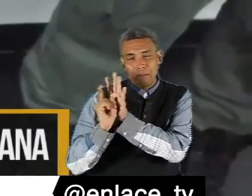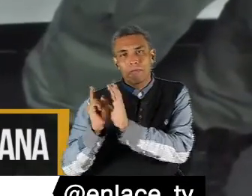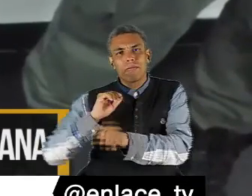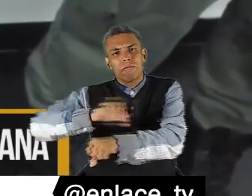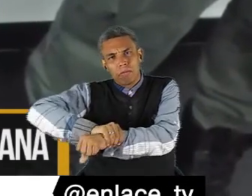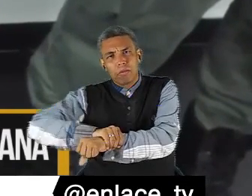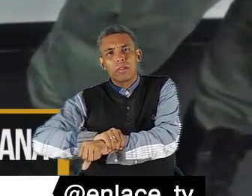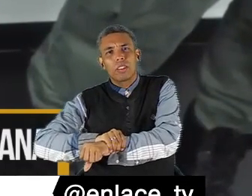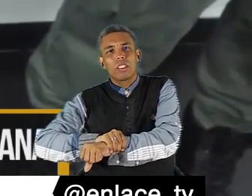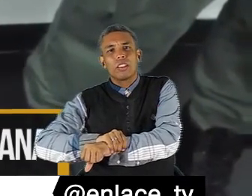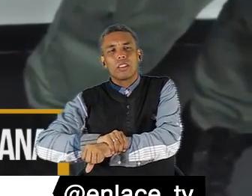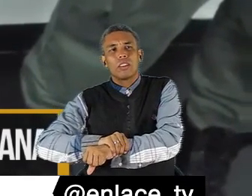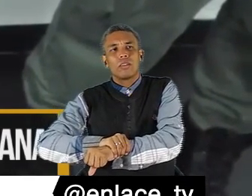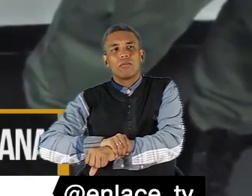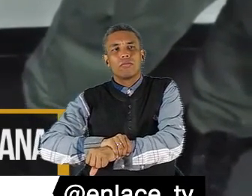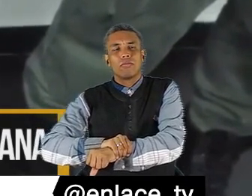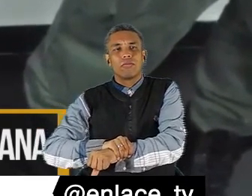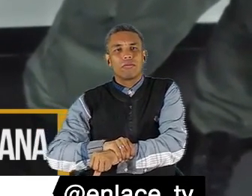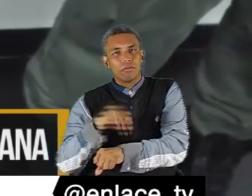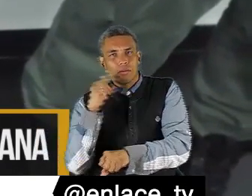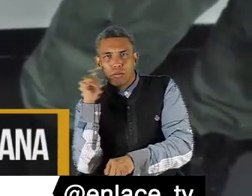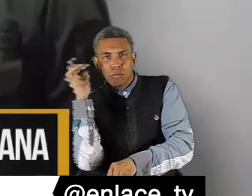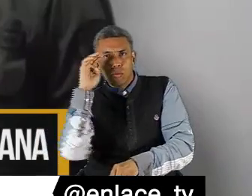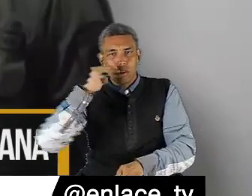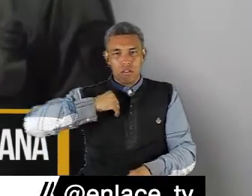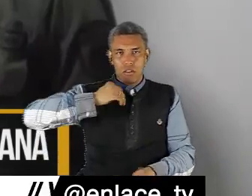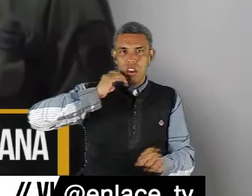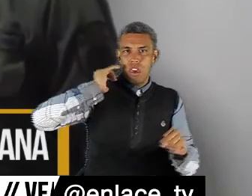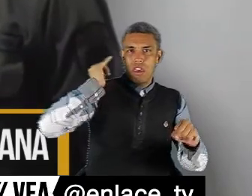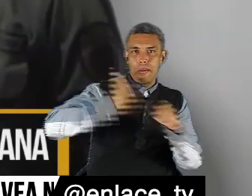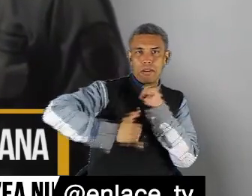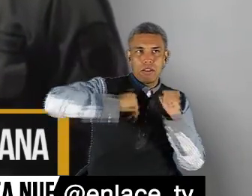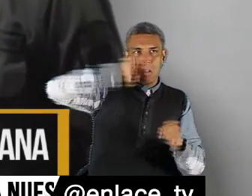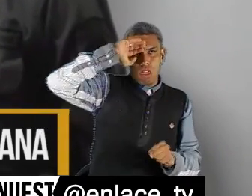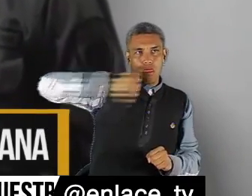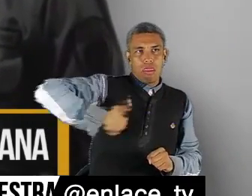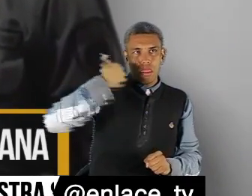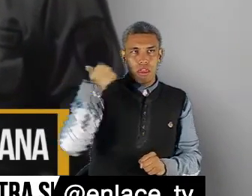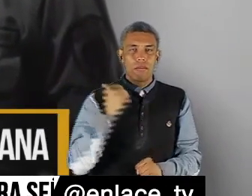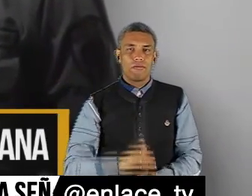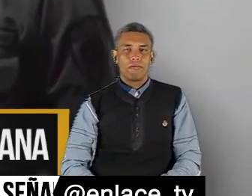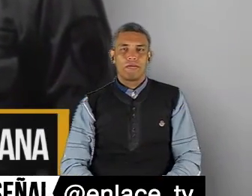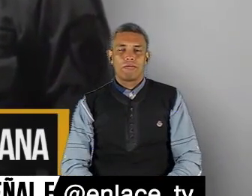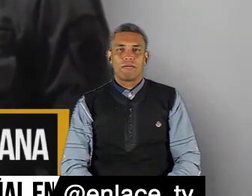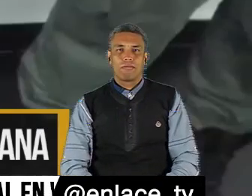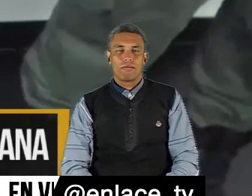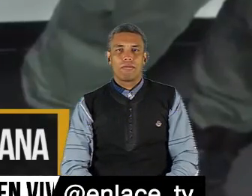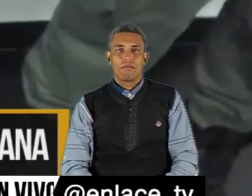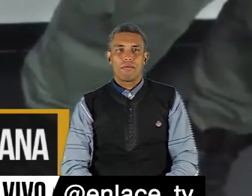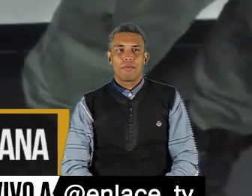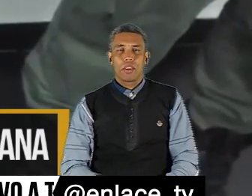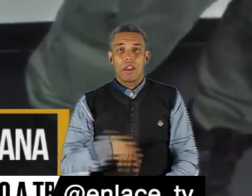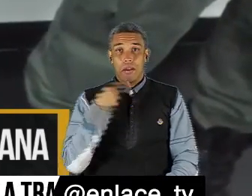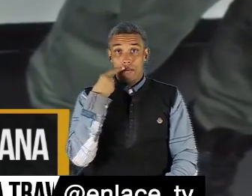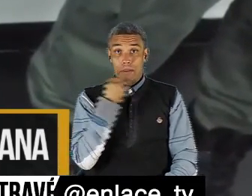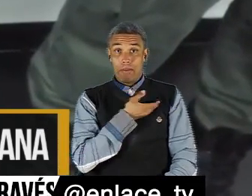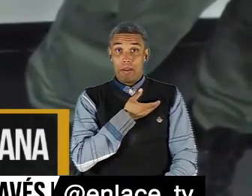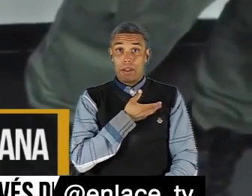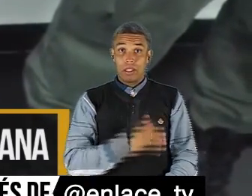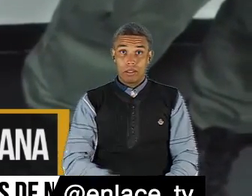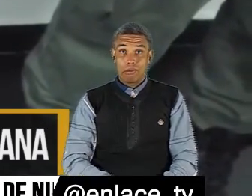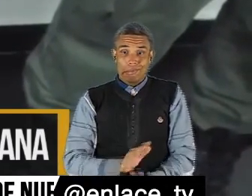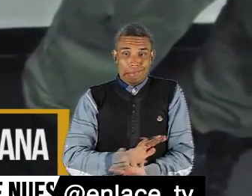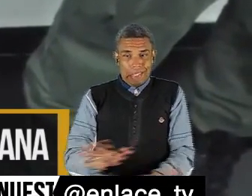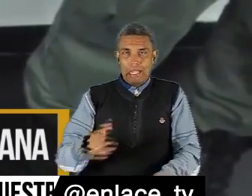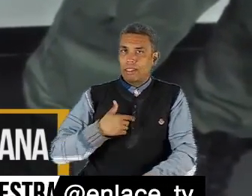fue dictada medida de aseguramiento por el delito de acto sexual abusivo con menor de 14 años de edad. Los padres de la menor ya